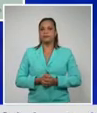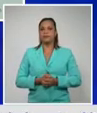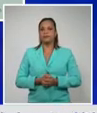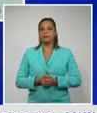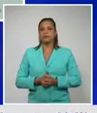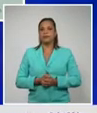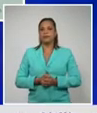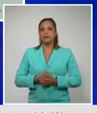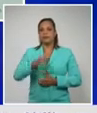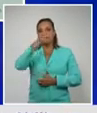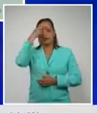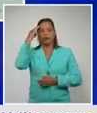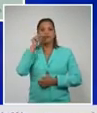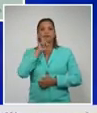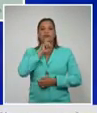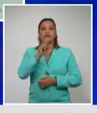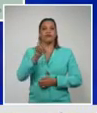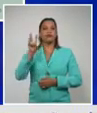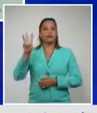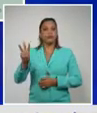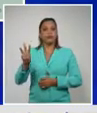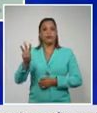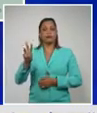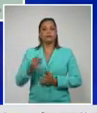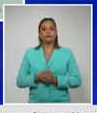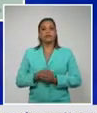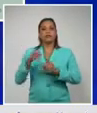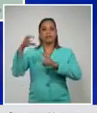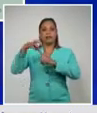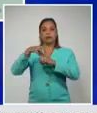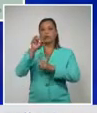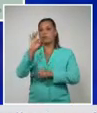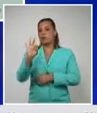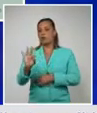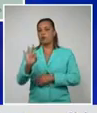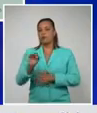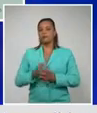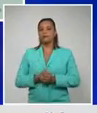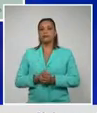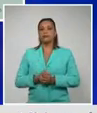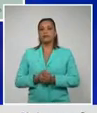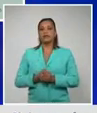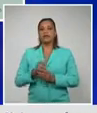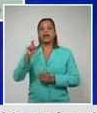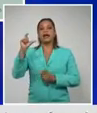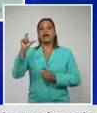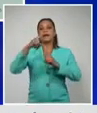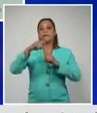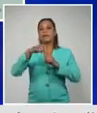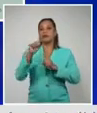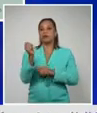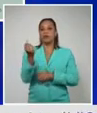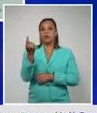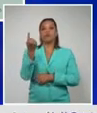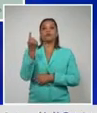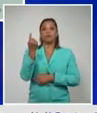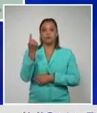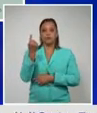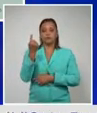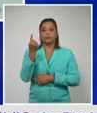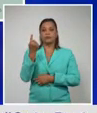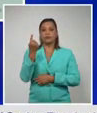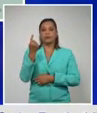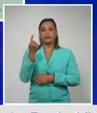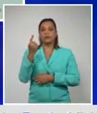los Baños con 3, San Cristóbal con 8, Caimito con un caso, Guanajay